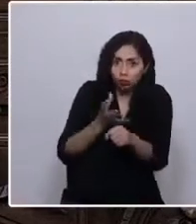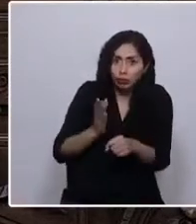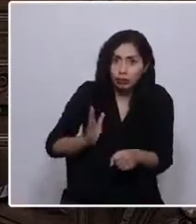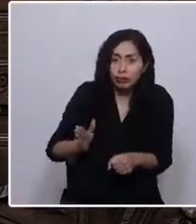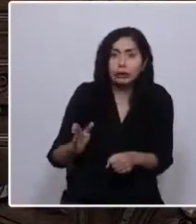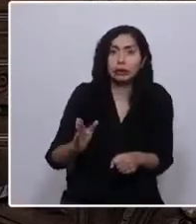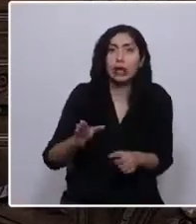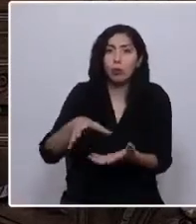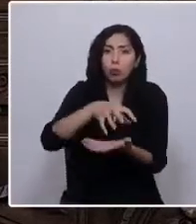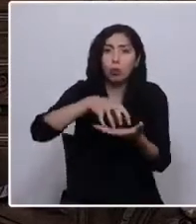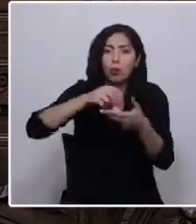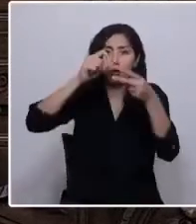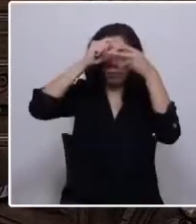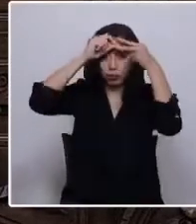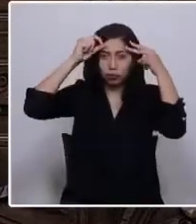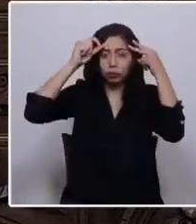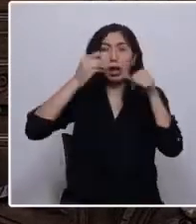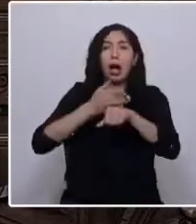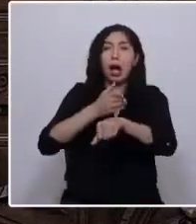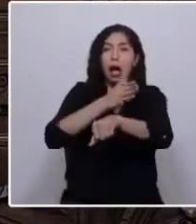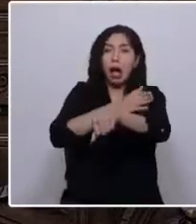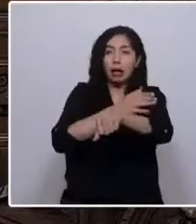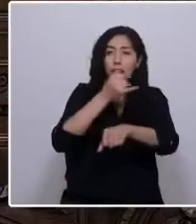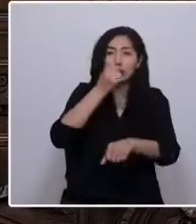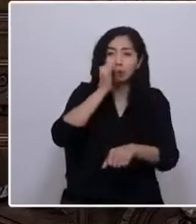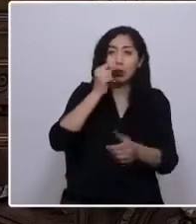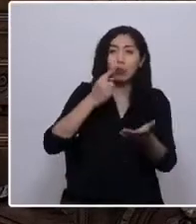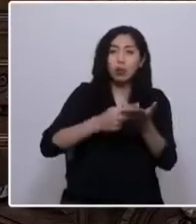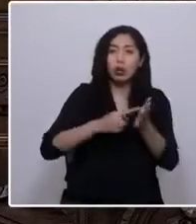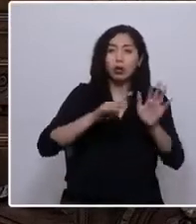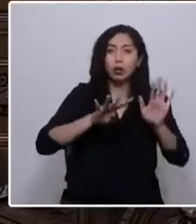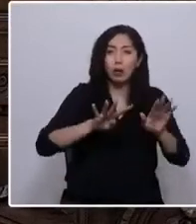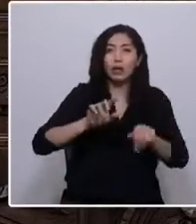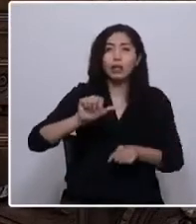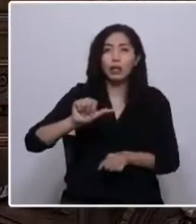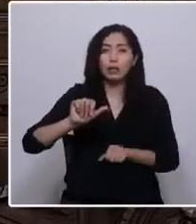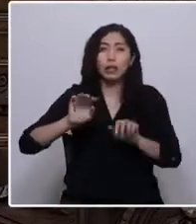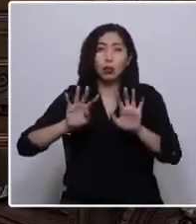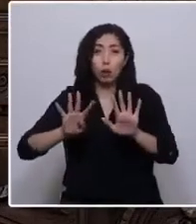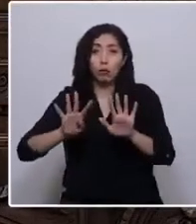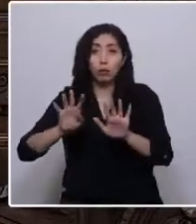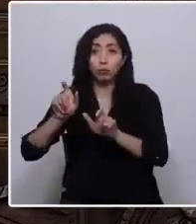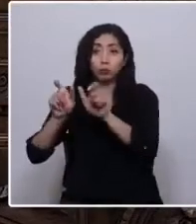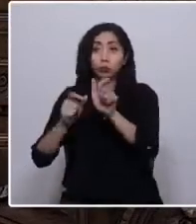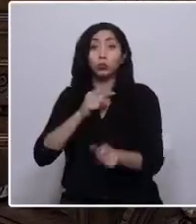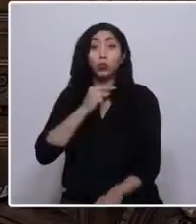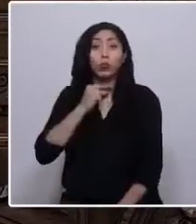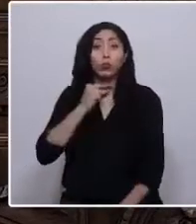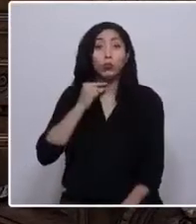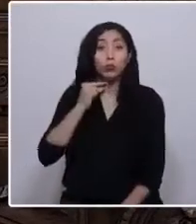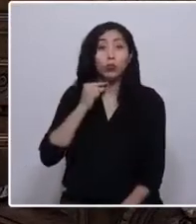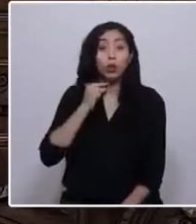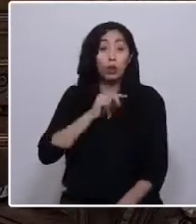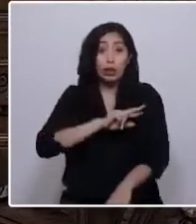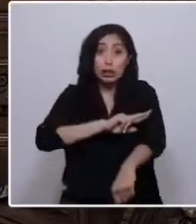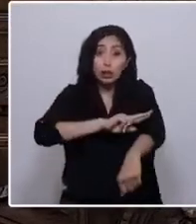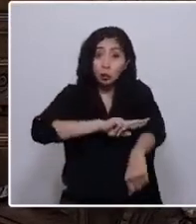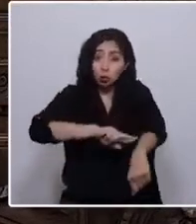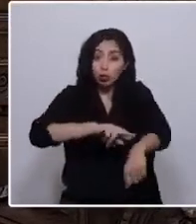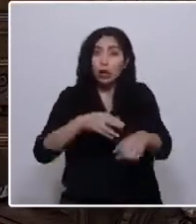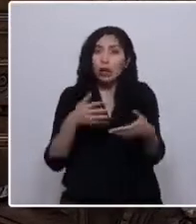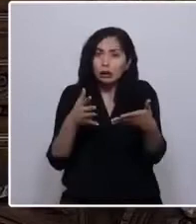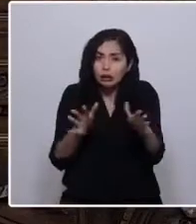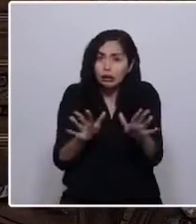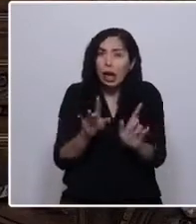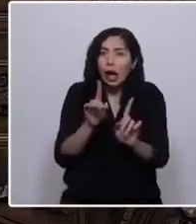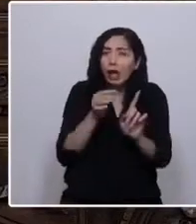tiempos, en mayo de 1979, los obispos del sur de Chile ya adelantaban algo que estamos